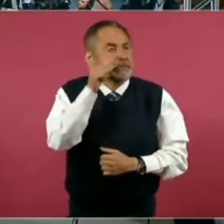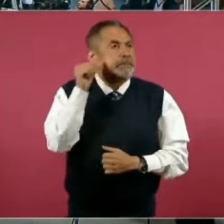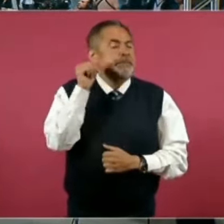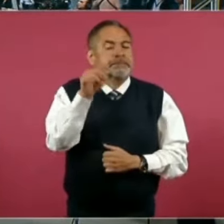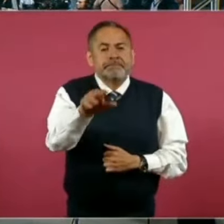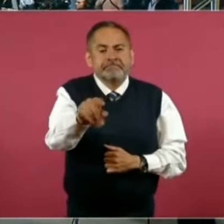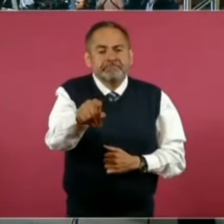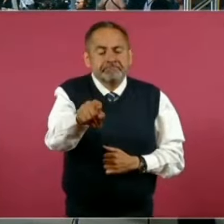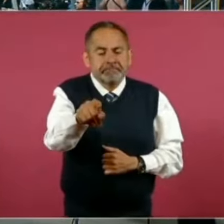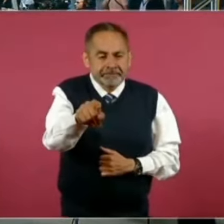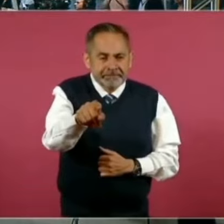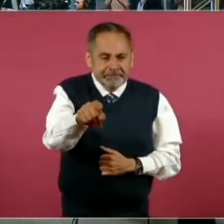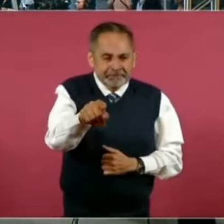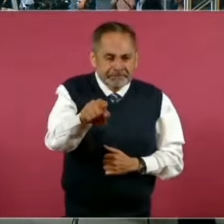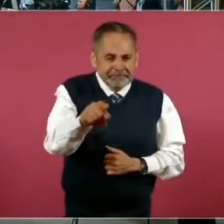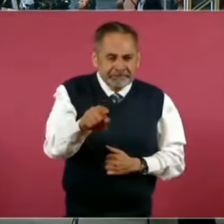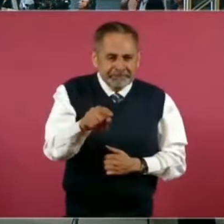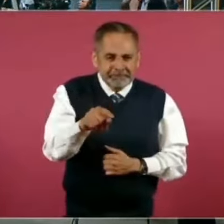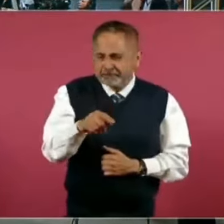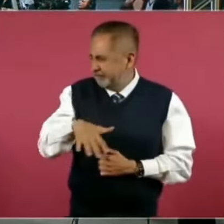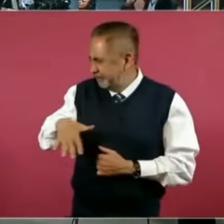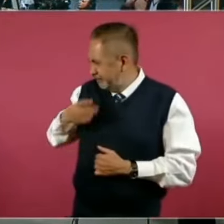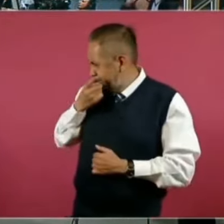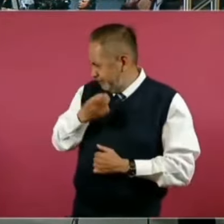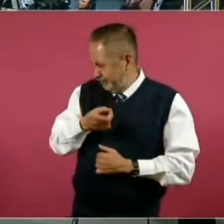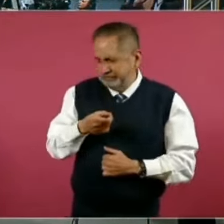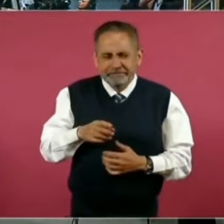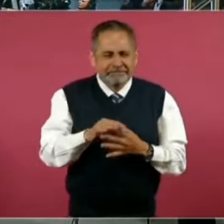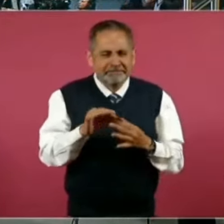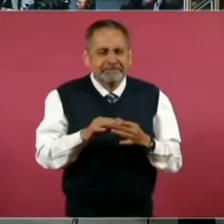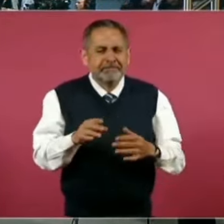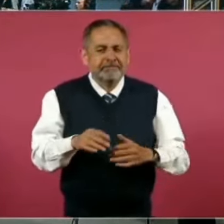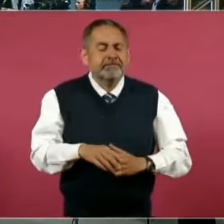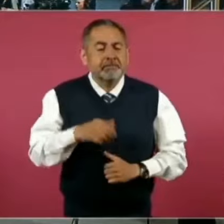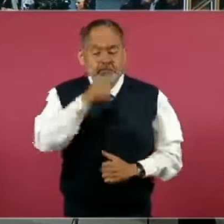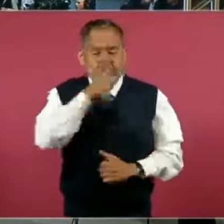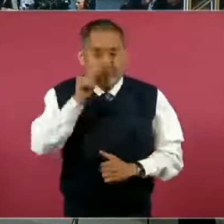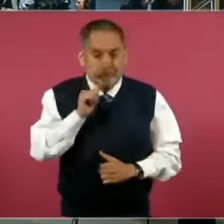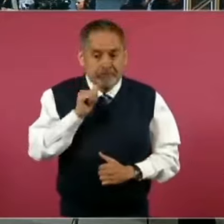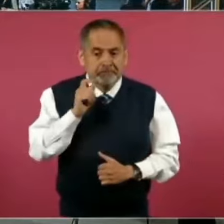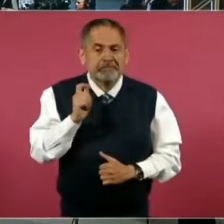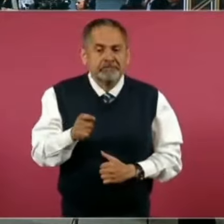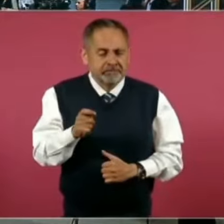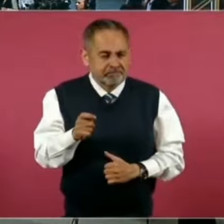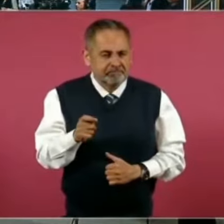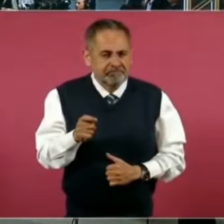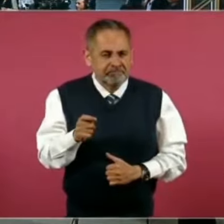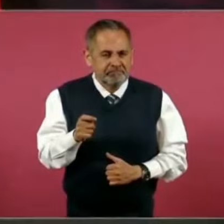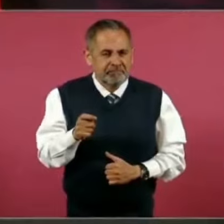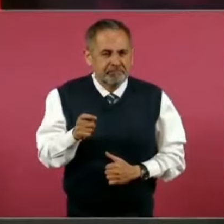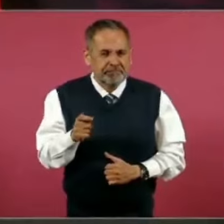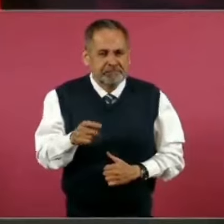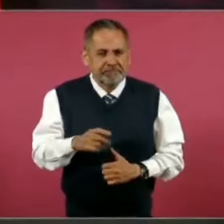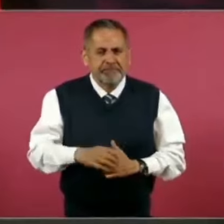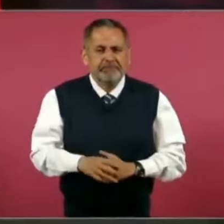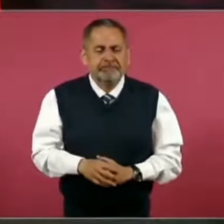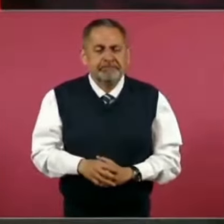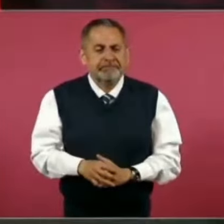Ayer, como aquí se mencionó, inauguramos